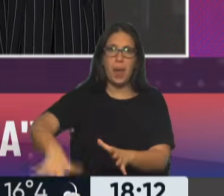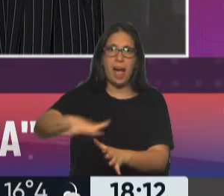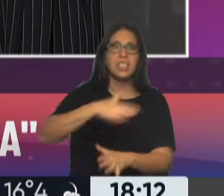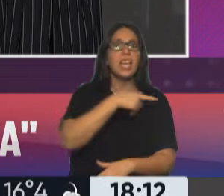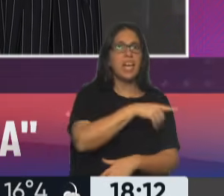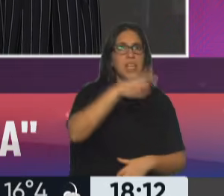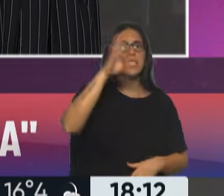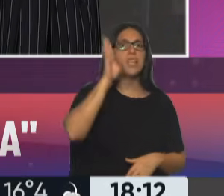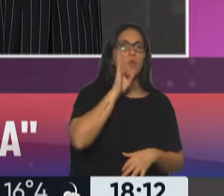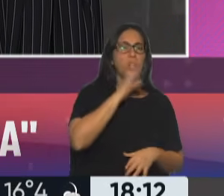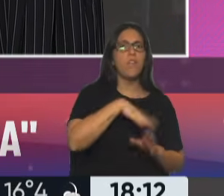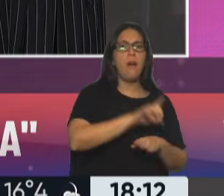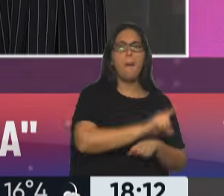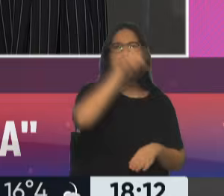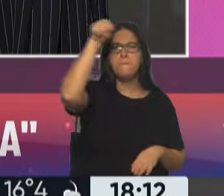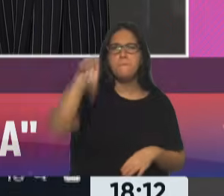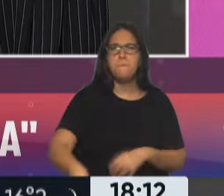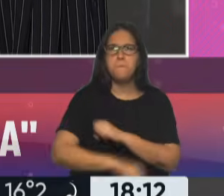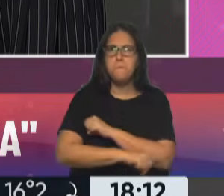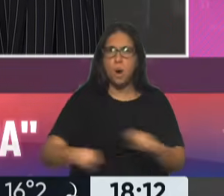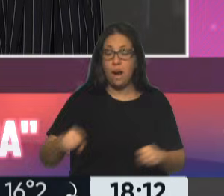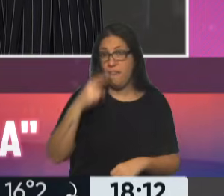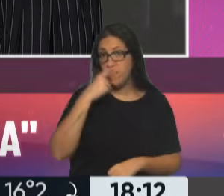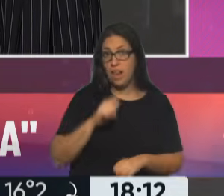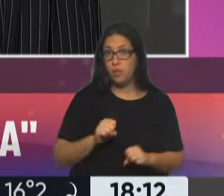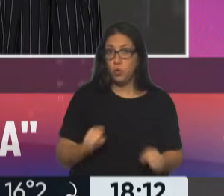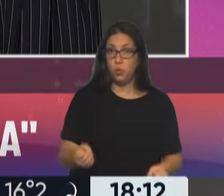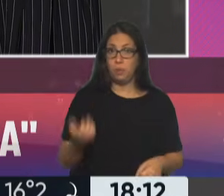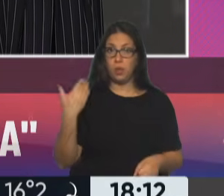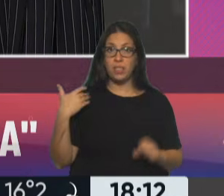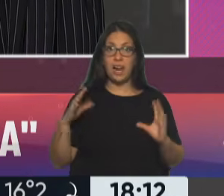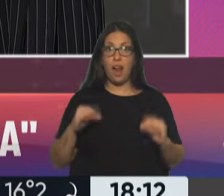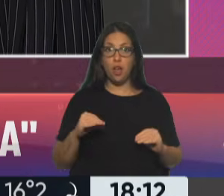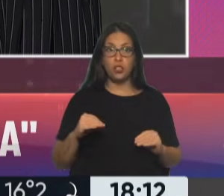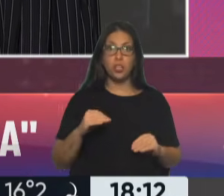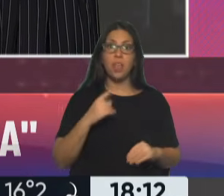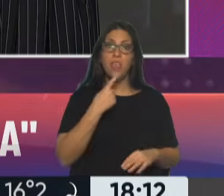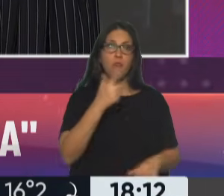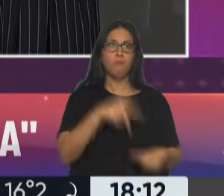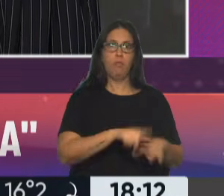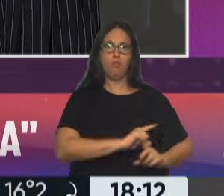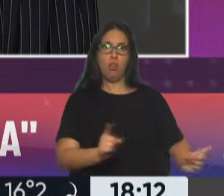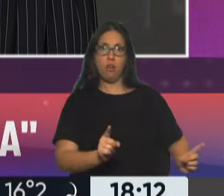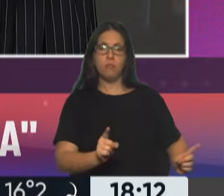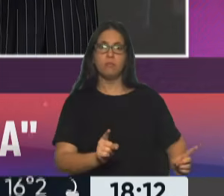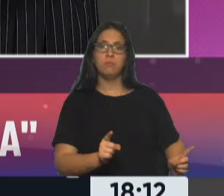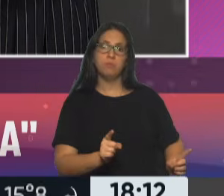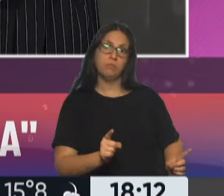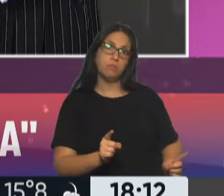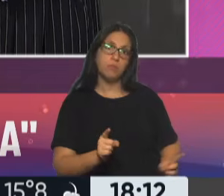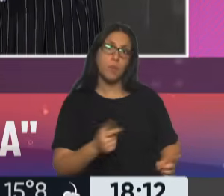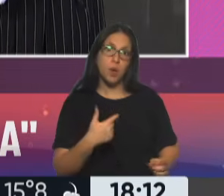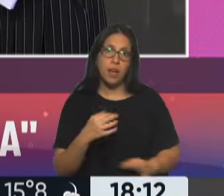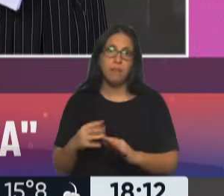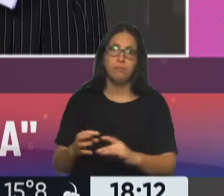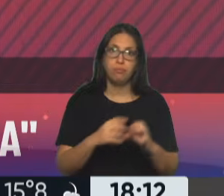a ser un golpe muy fuerte a la economía iraní. Bueno, finalmente ese ataque se detuvo, se canceló, en principio, bueno, por este avance